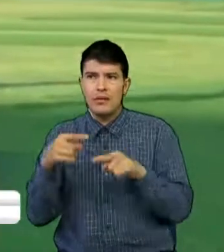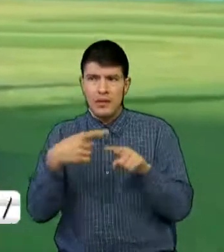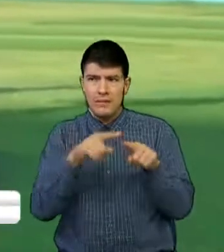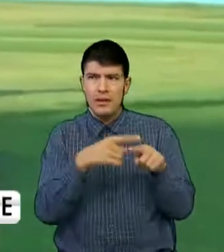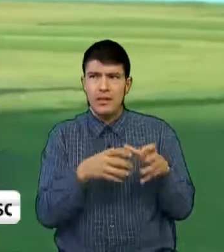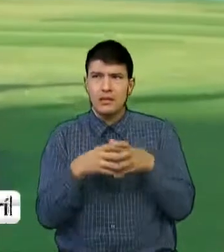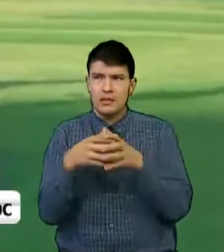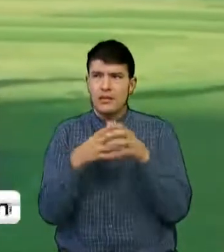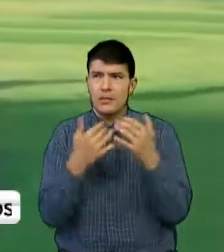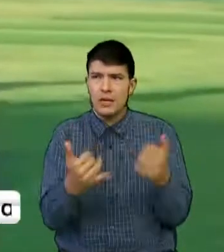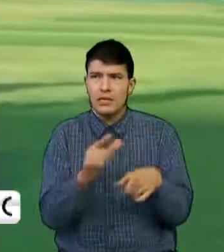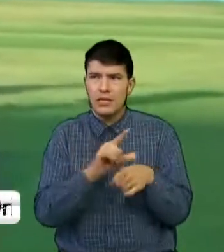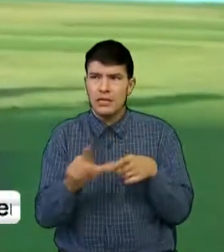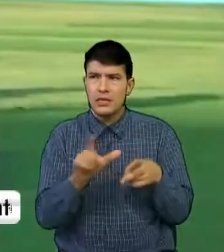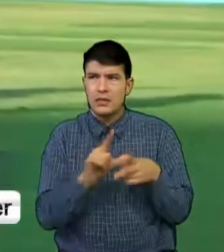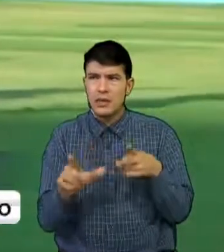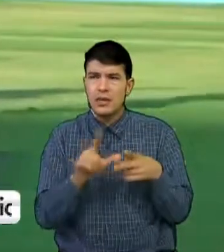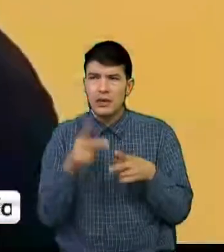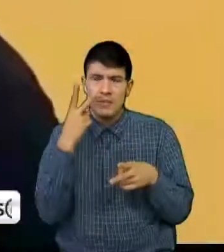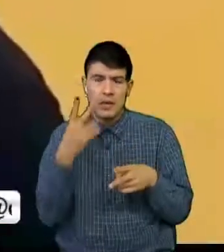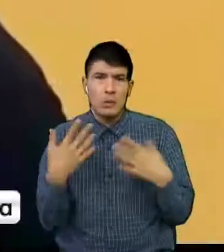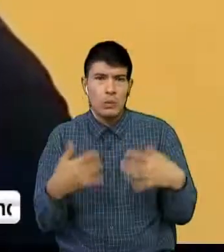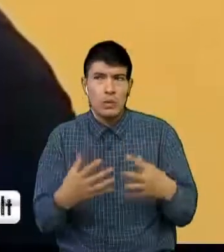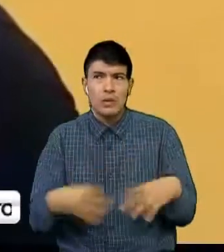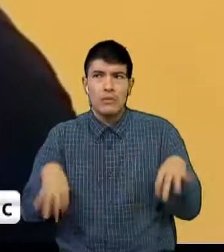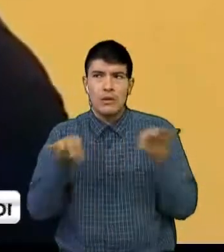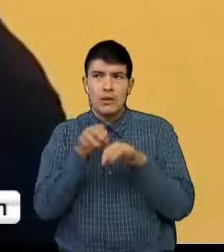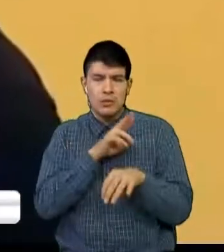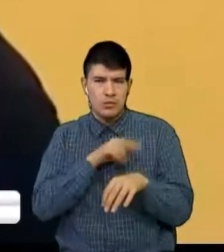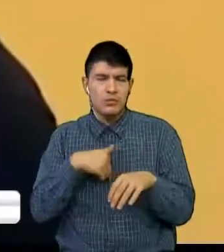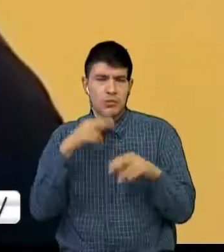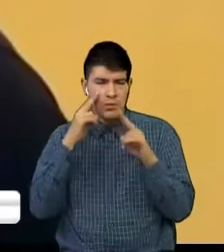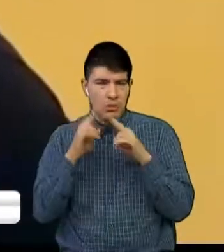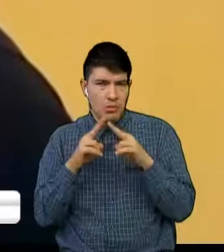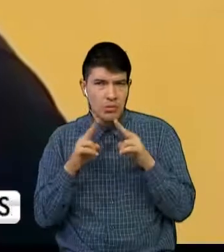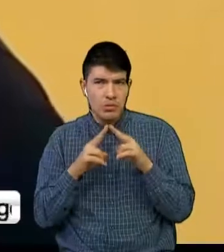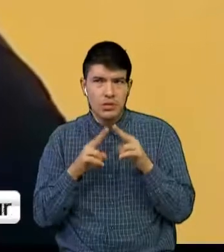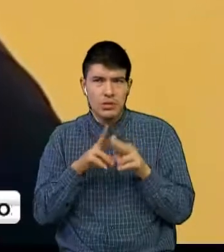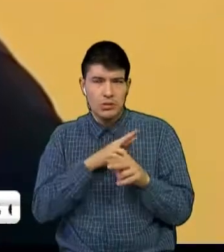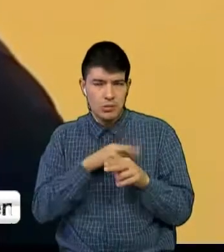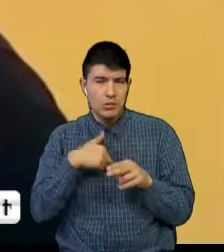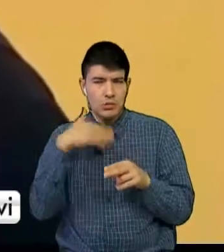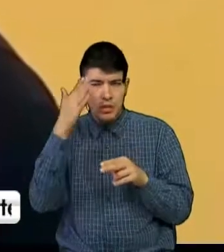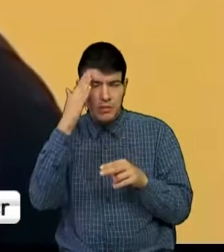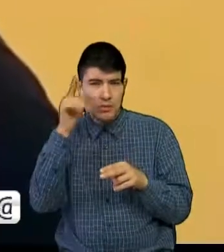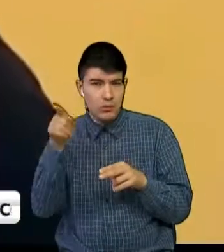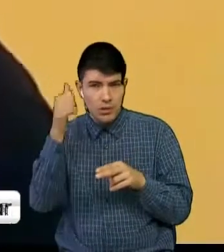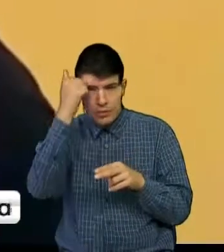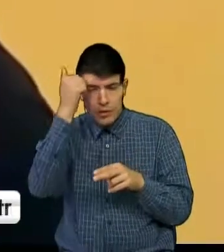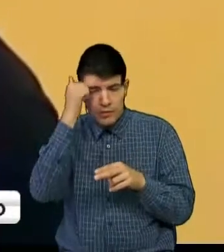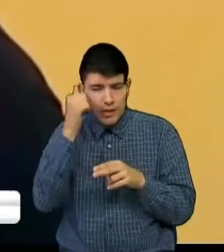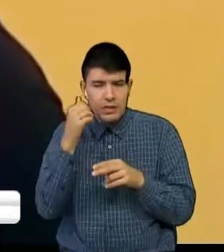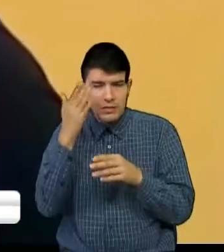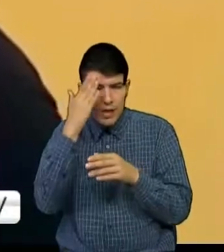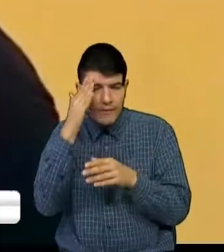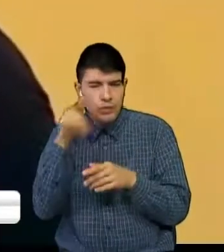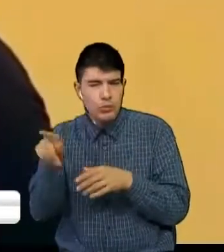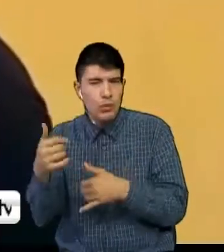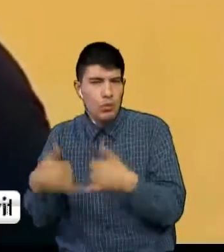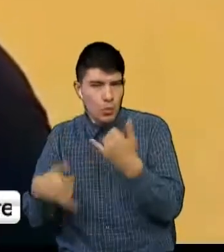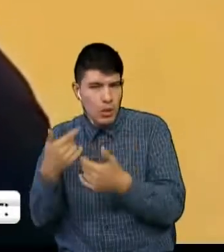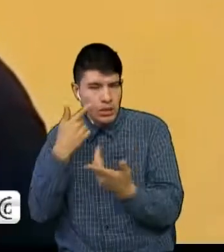grupo durante la semana reviso lo fuerte que es el rival todos lo conocemos hemos en el profe desmenuzado bien su juego